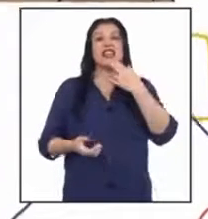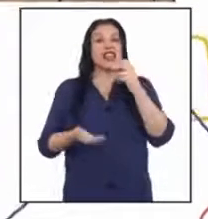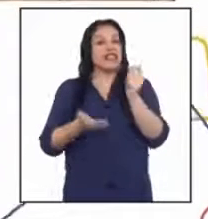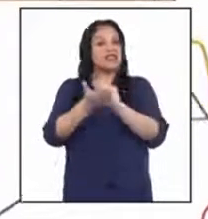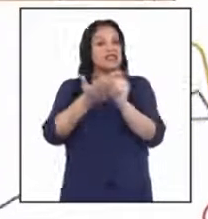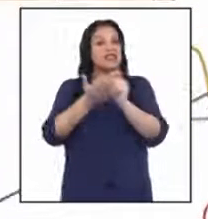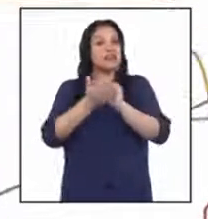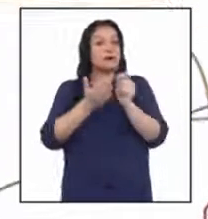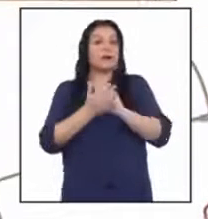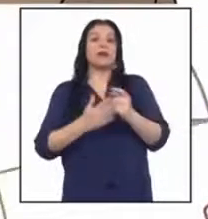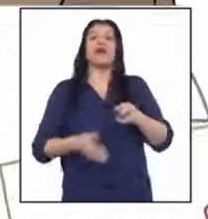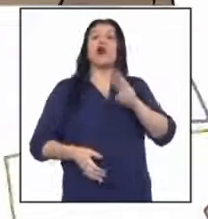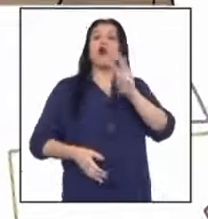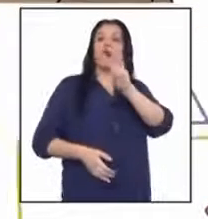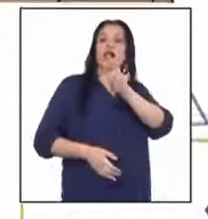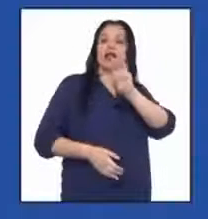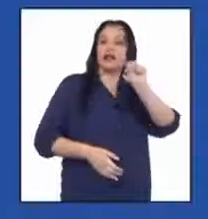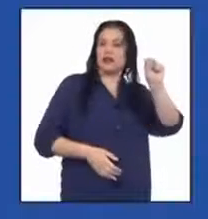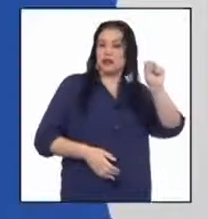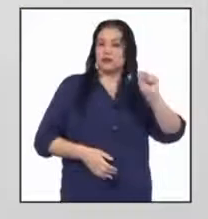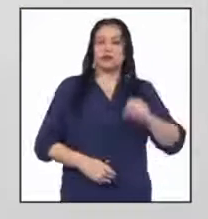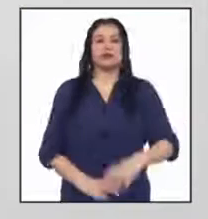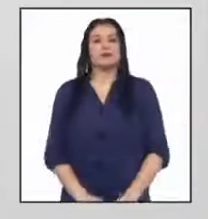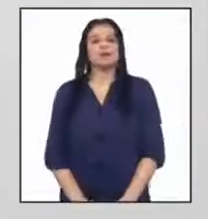Shakespeare.